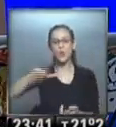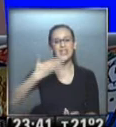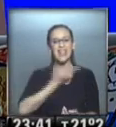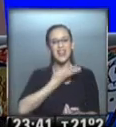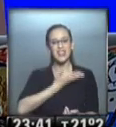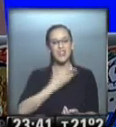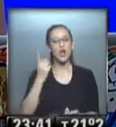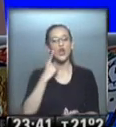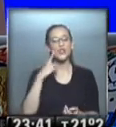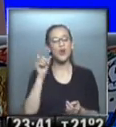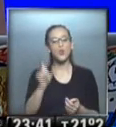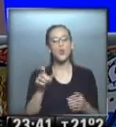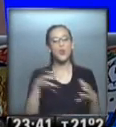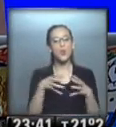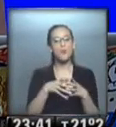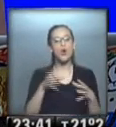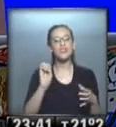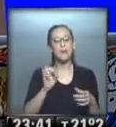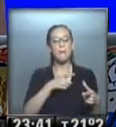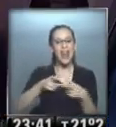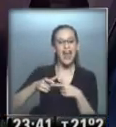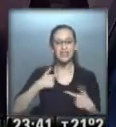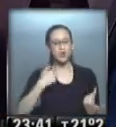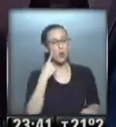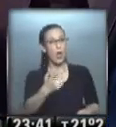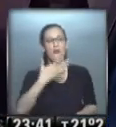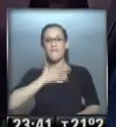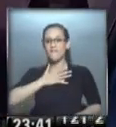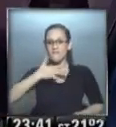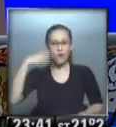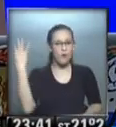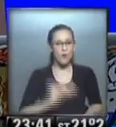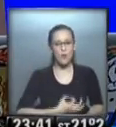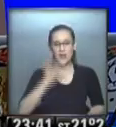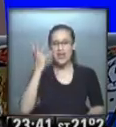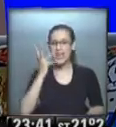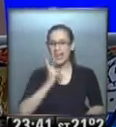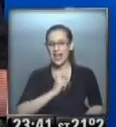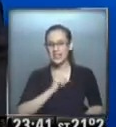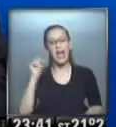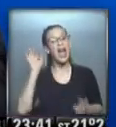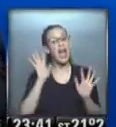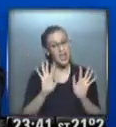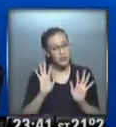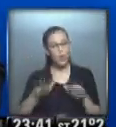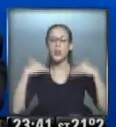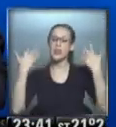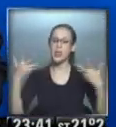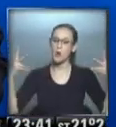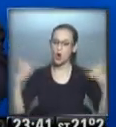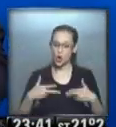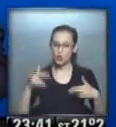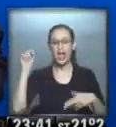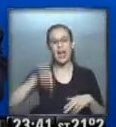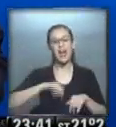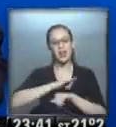conocer a Parte Planeta, una banda que la conocí y la verdad que me sorprendió verlos en vivo. Me gustaron mucho. Eso, después de los comerciales,